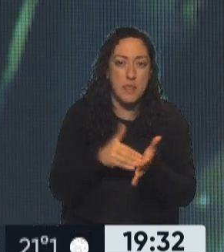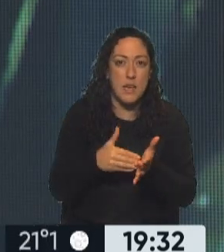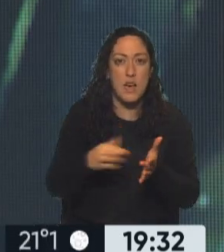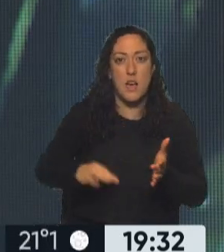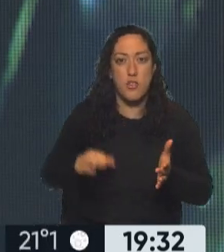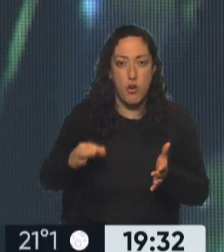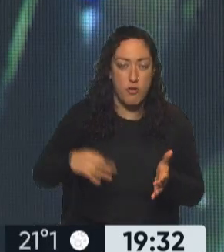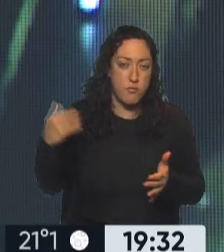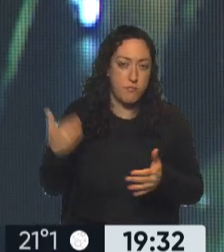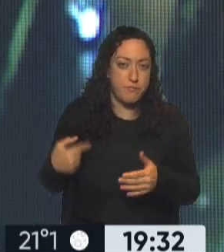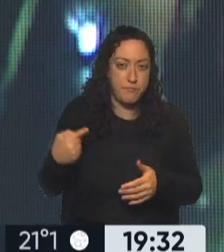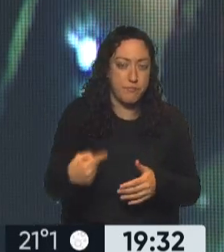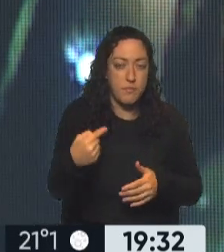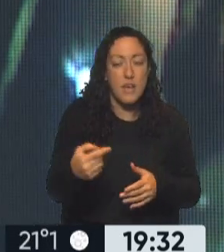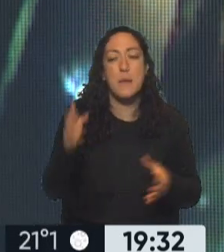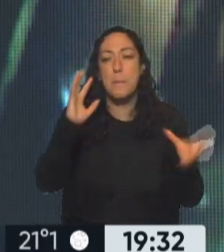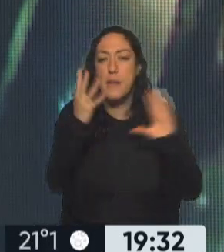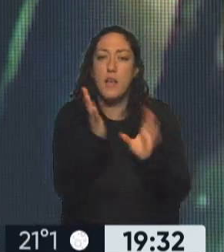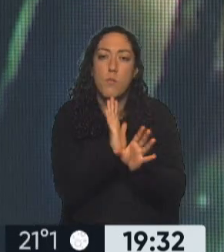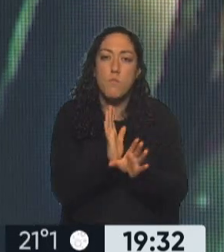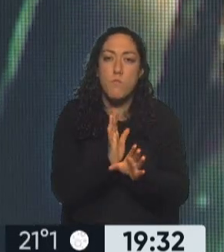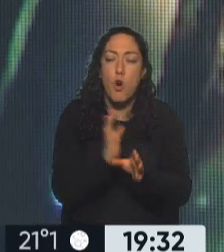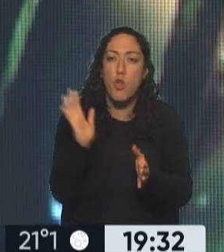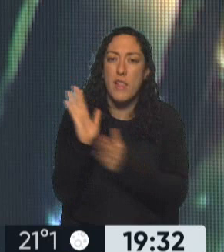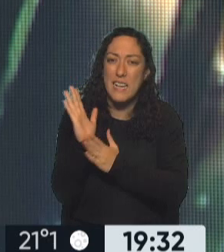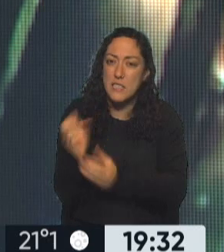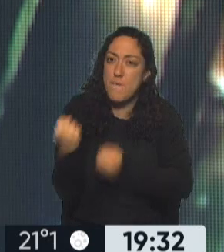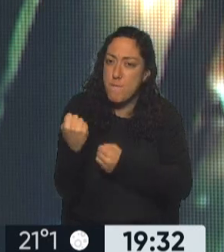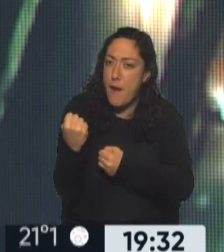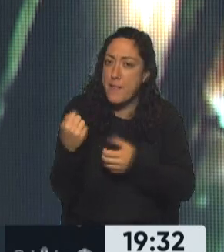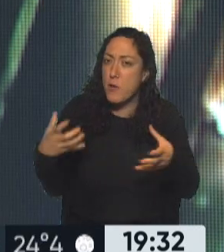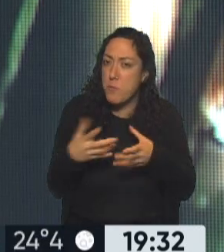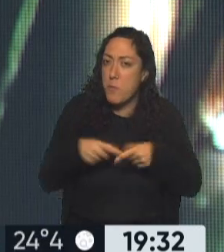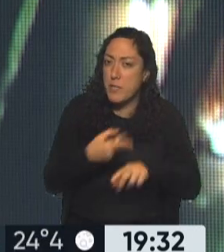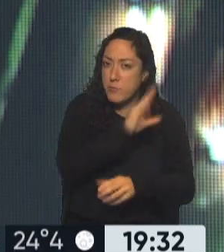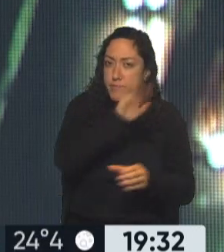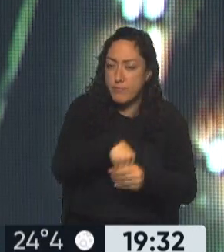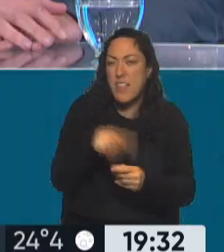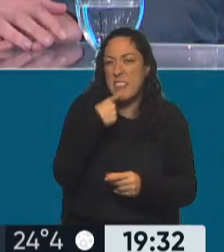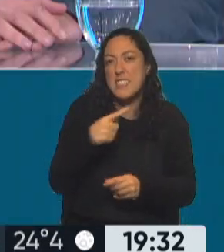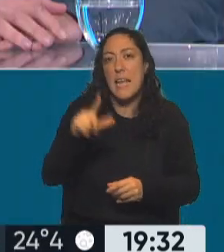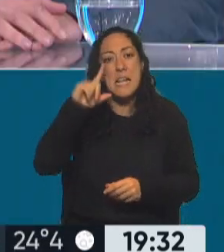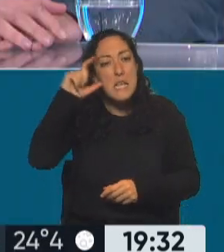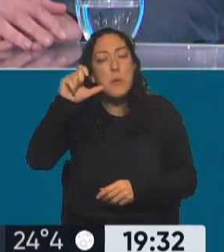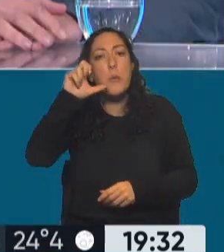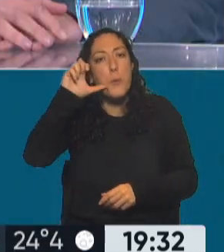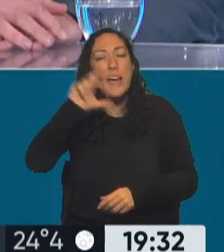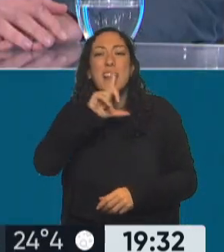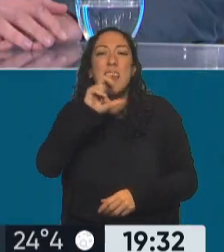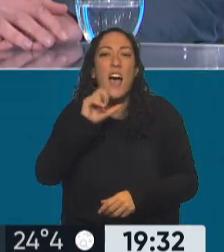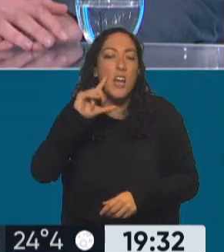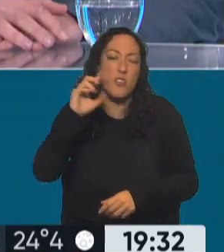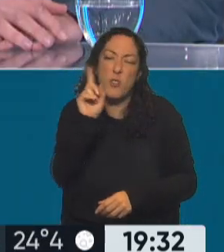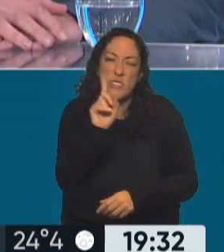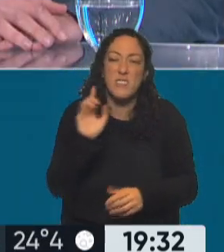parte de un movimiento de extrema derecha, por más de que él se diga libertario. Creo que hay que encuadrarlo en el movimiento de